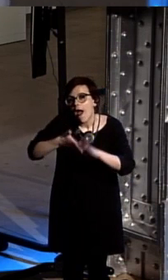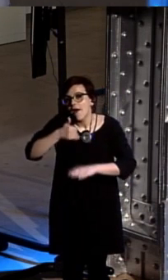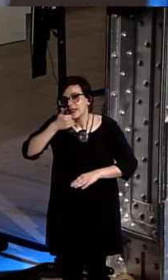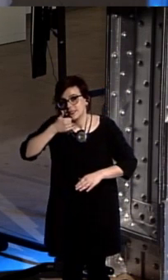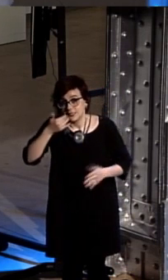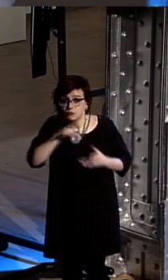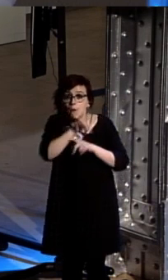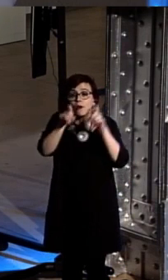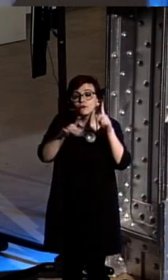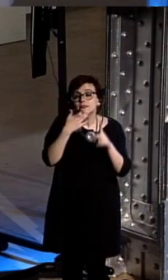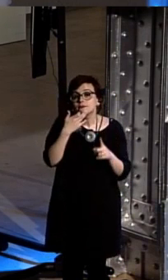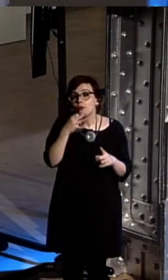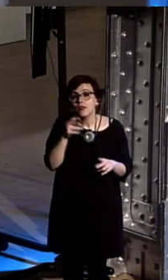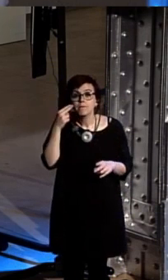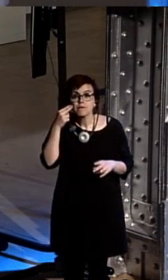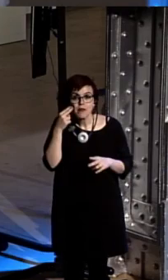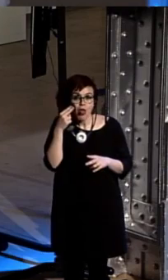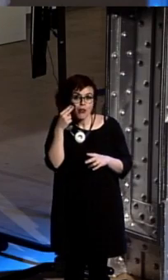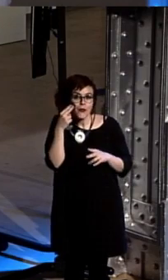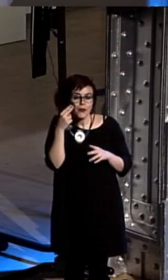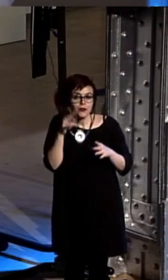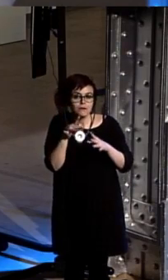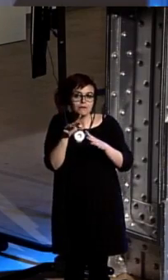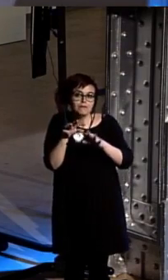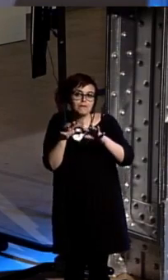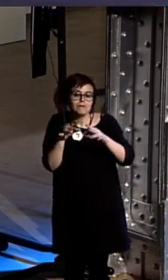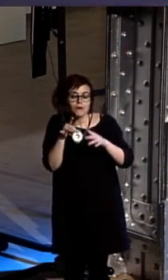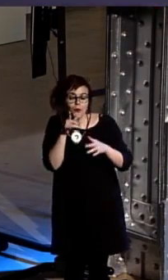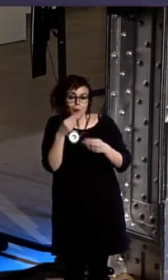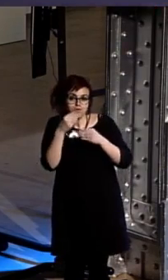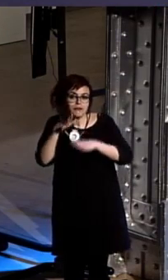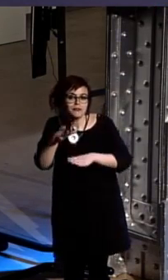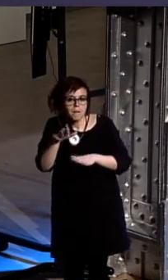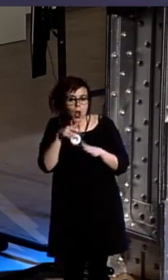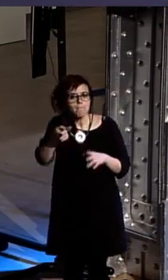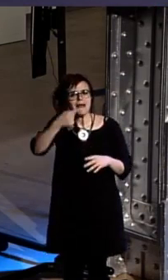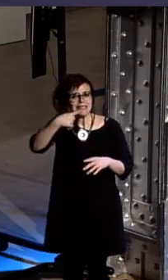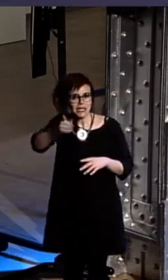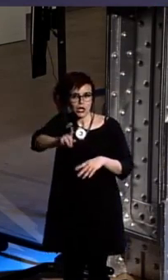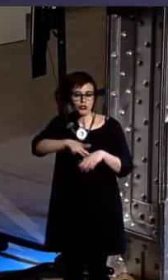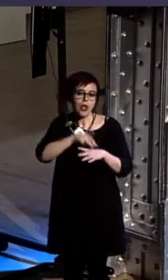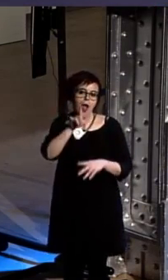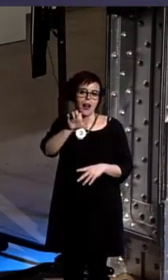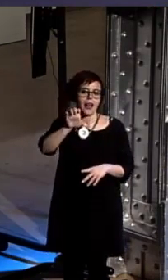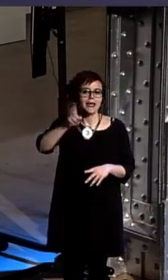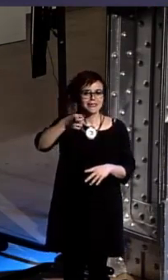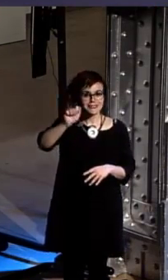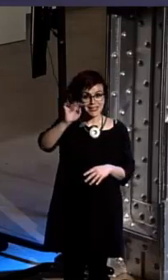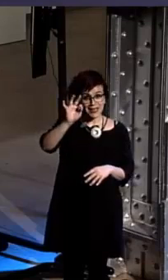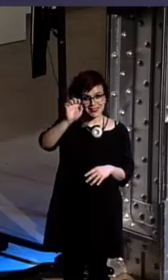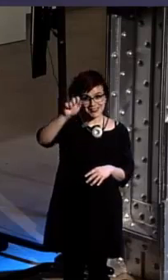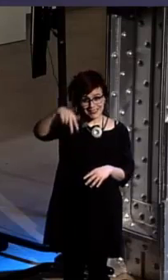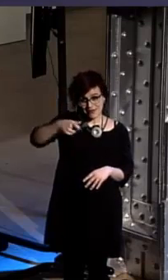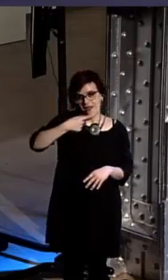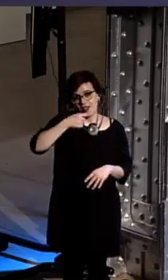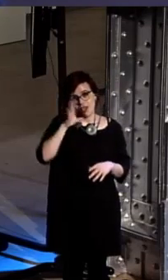donde preguntas si es que podemos estar. Con lo cual la respuesta es sí. Sí. Pero más allá de una pastilla, sí. No, el Exatil no vale. También. No, pero ya